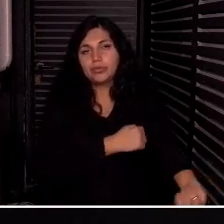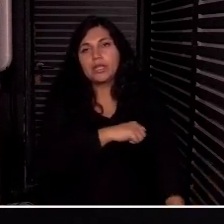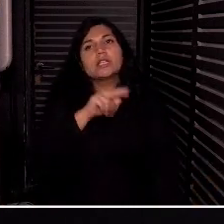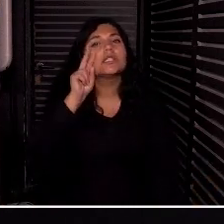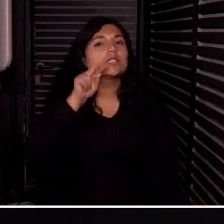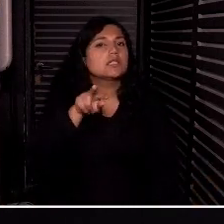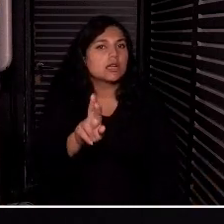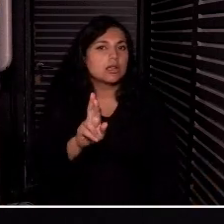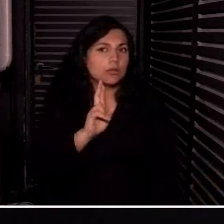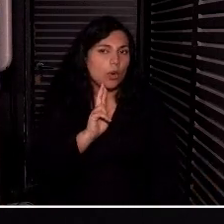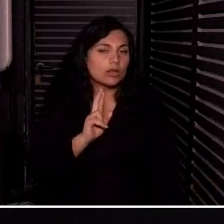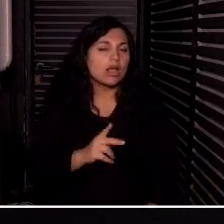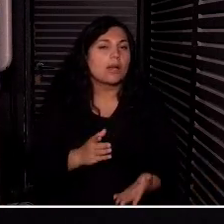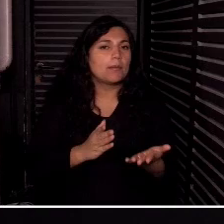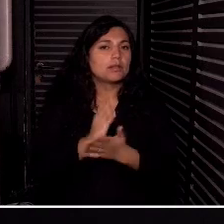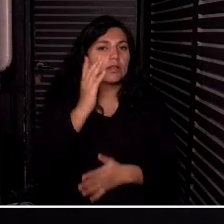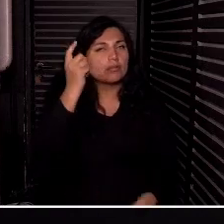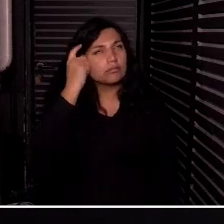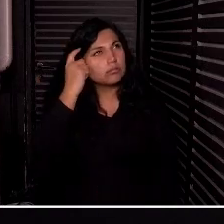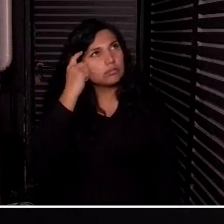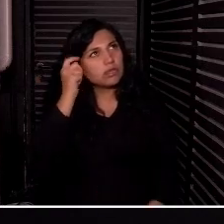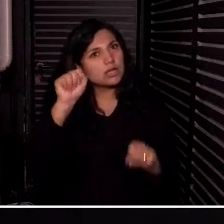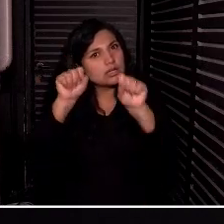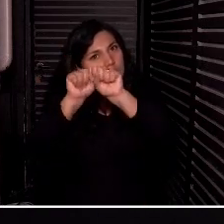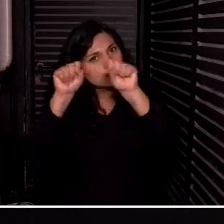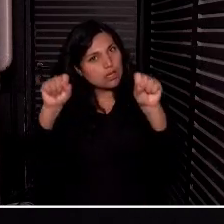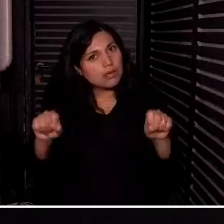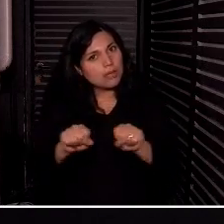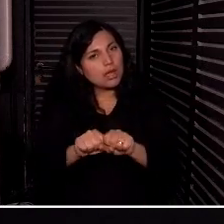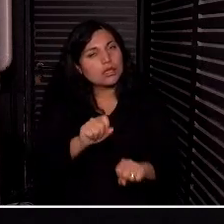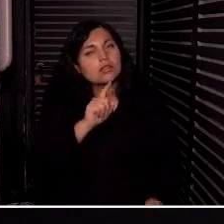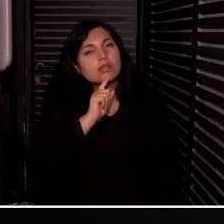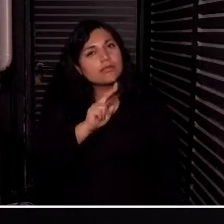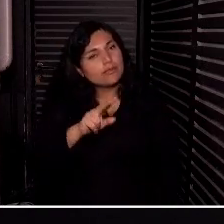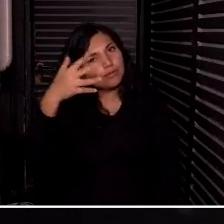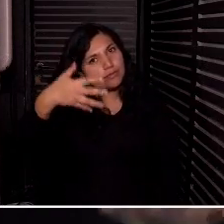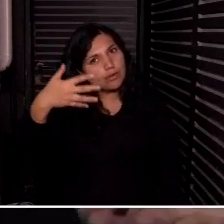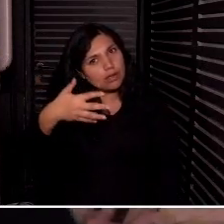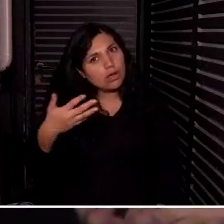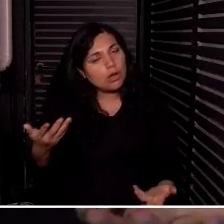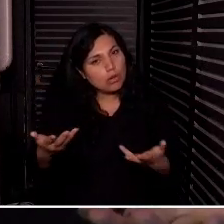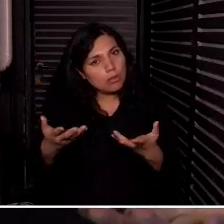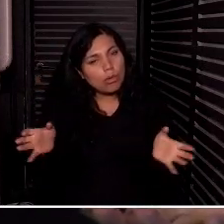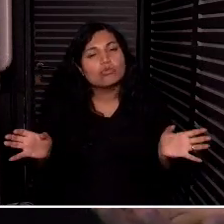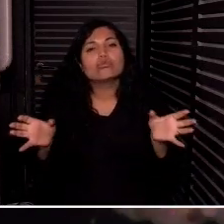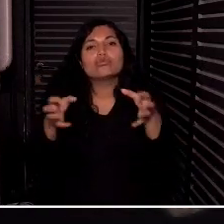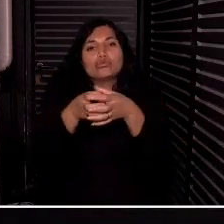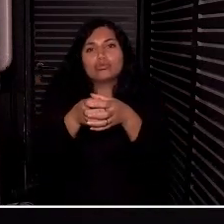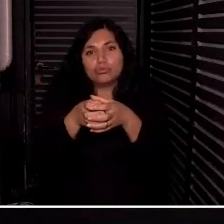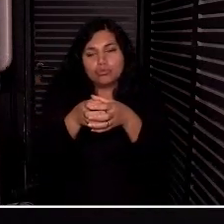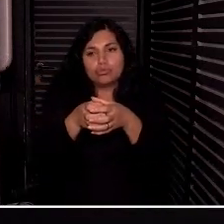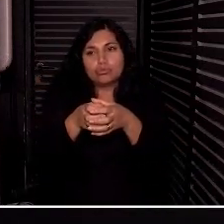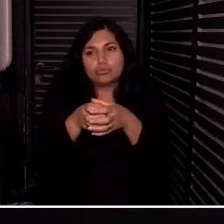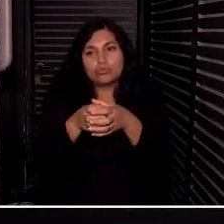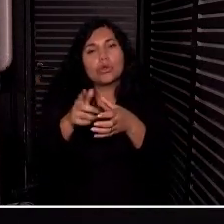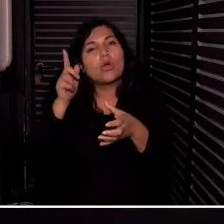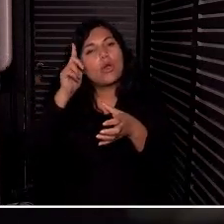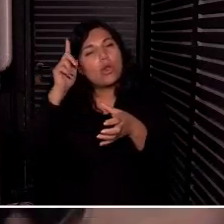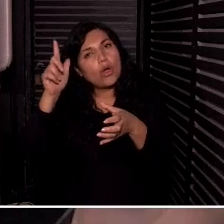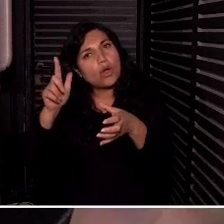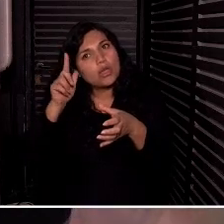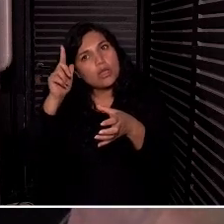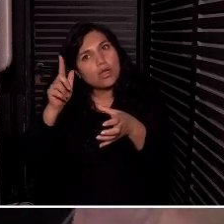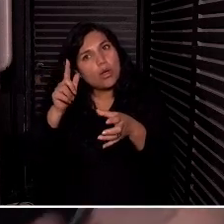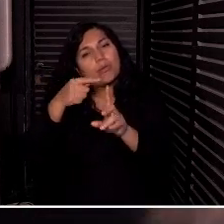que hay que empezar a pensar al sistema televisivo Si se quiere como un conjunto en una lógica más bien